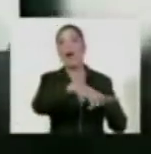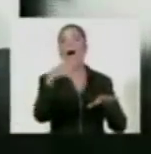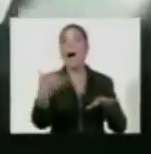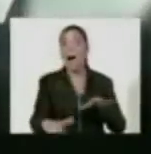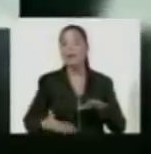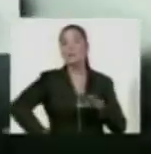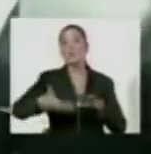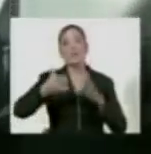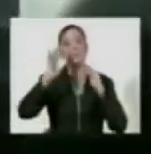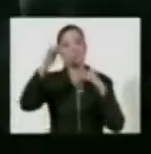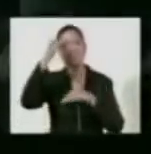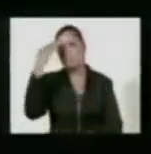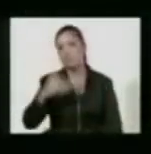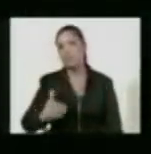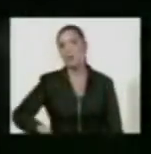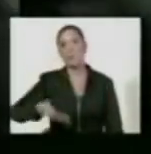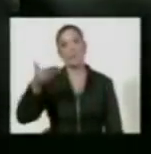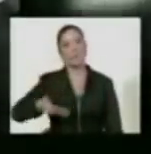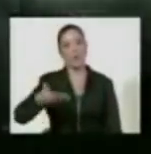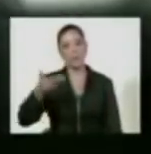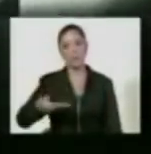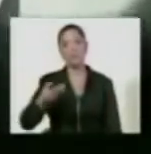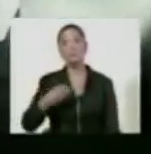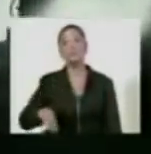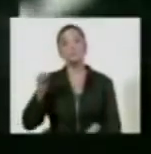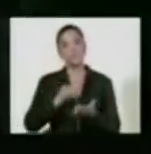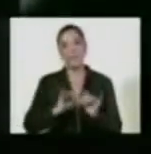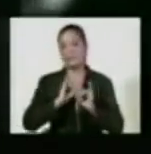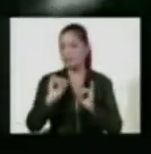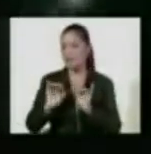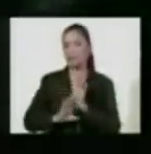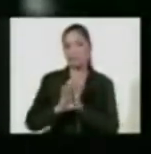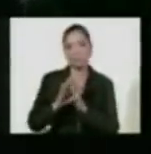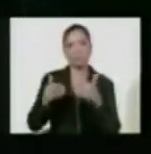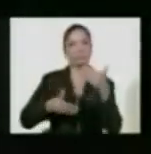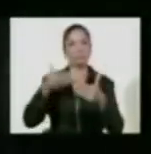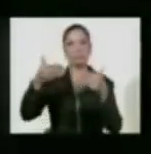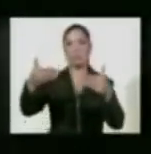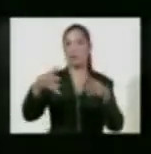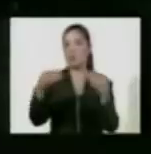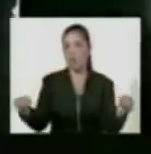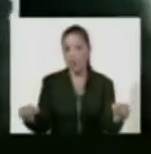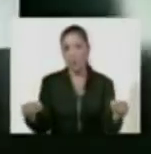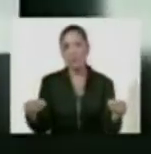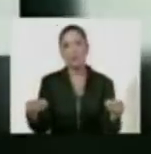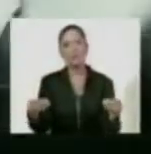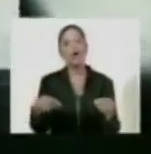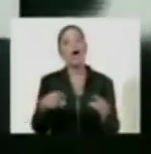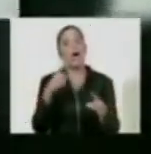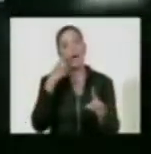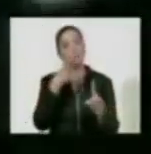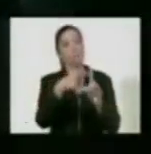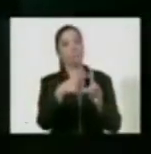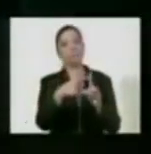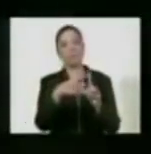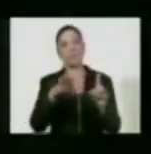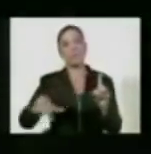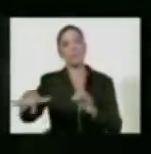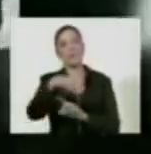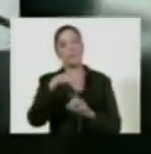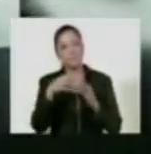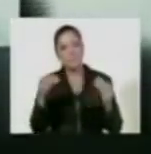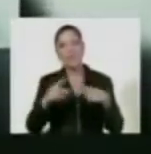apresto operacional. Y una vez que han avanzado todos los vehículos, nos ubicamos en una posición,